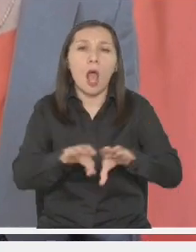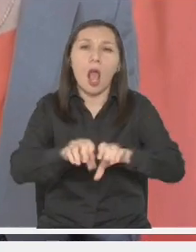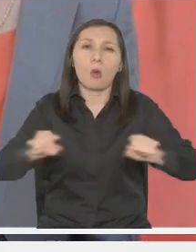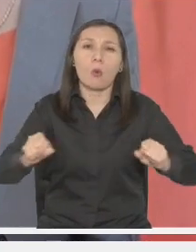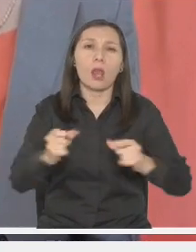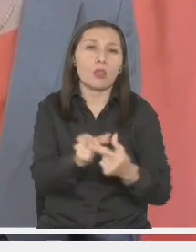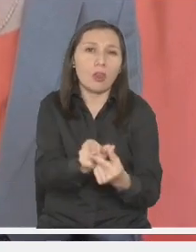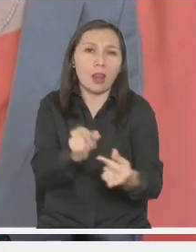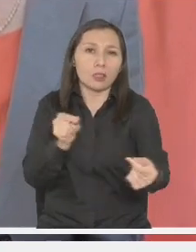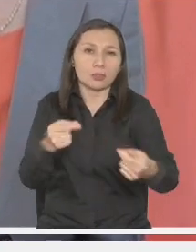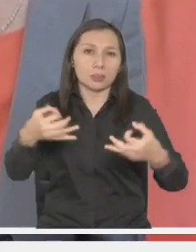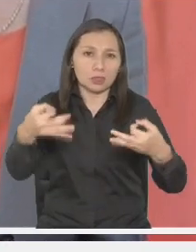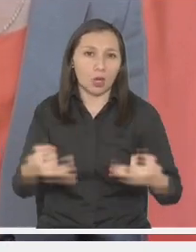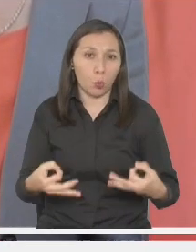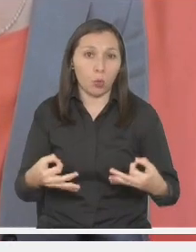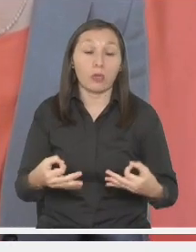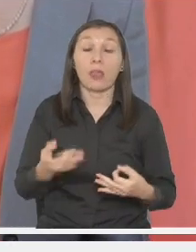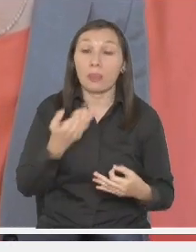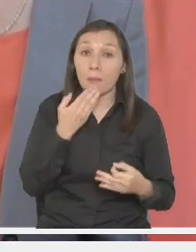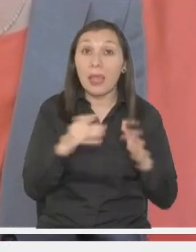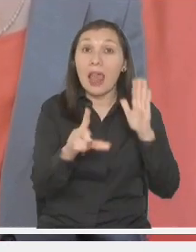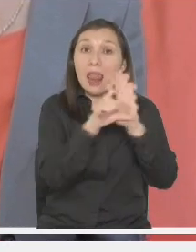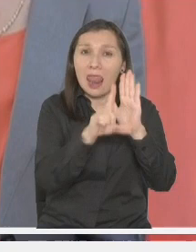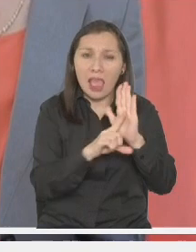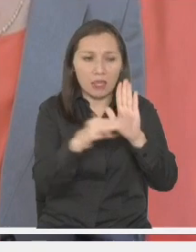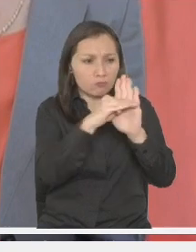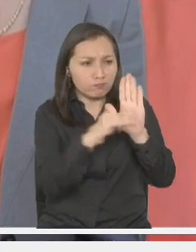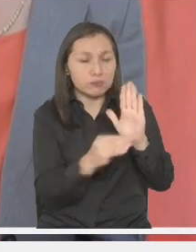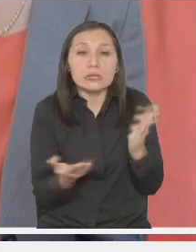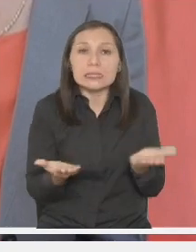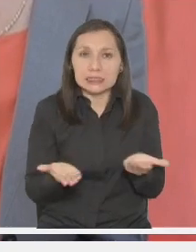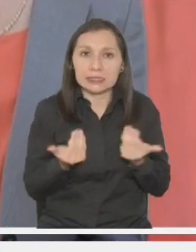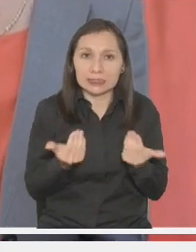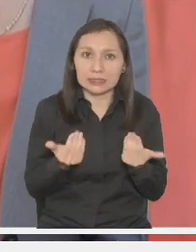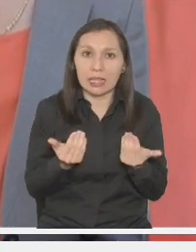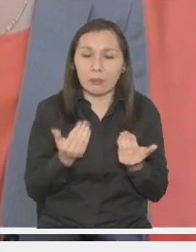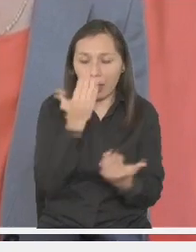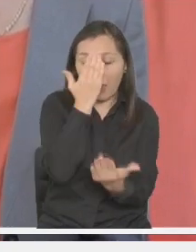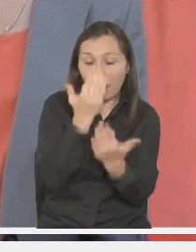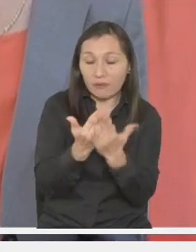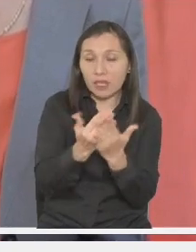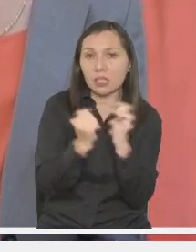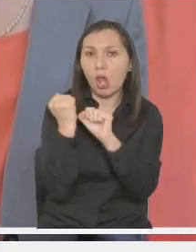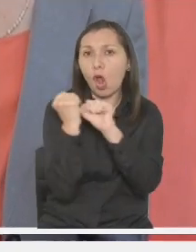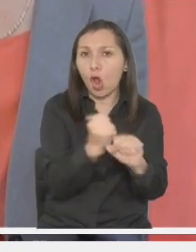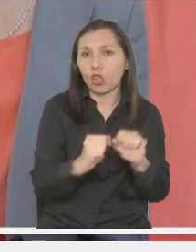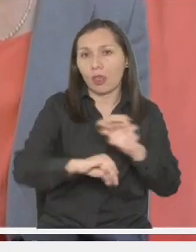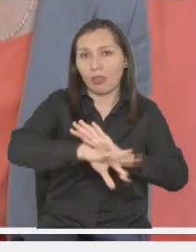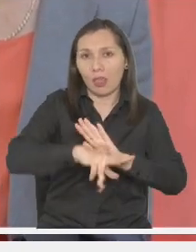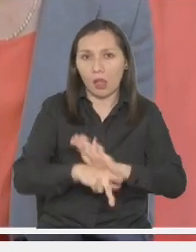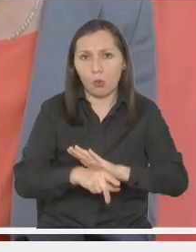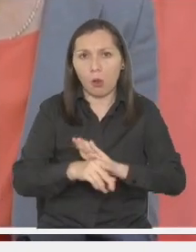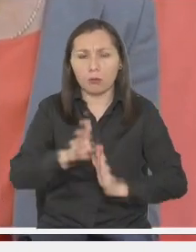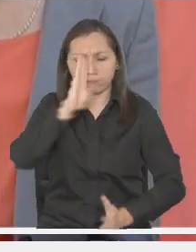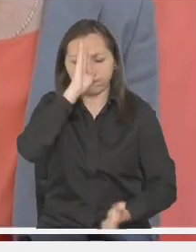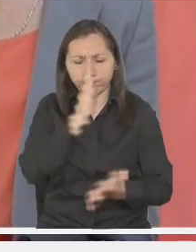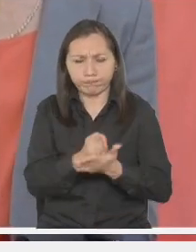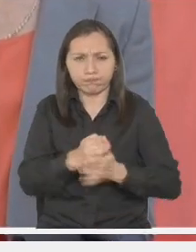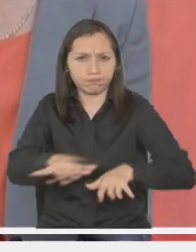de Seguridad, junto con leyes y medidas necesarias para enfrentar a la delincuencia con acción y